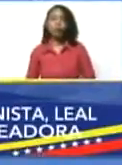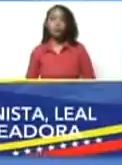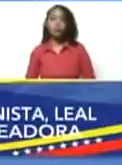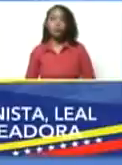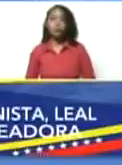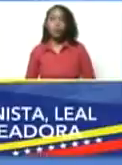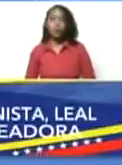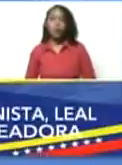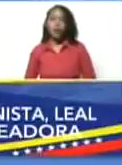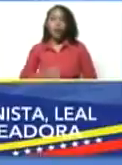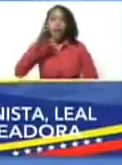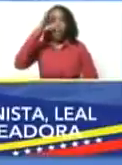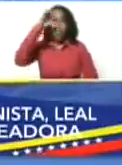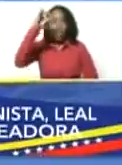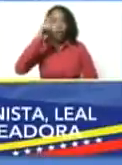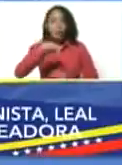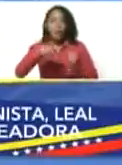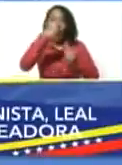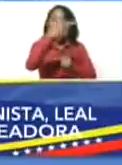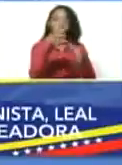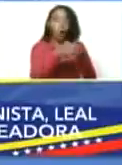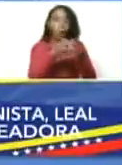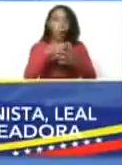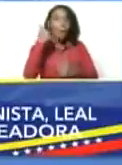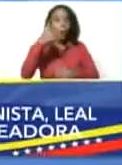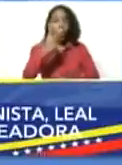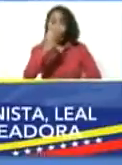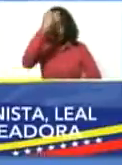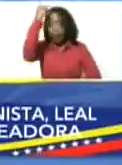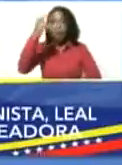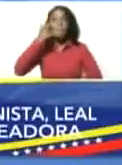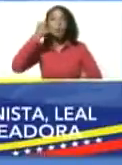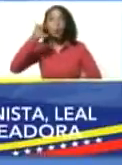doña Delcy Rodríguez llamaba a otro grupo, Tarek llamaba,